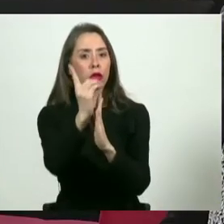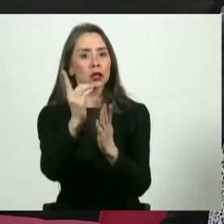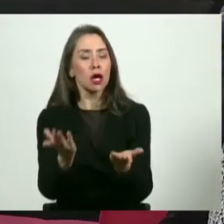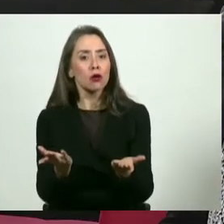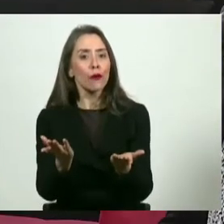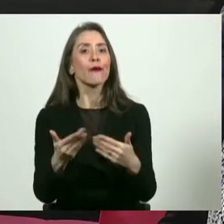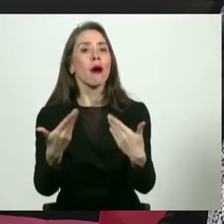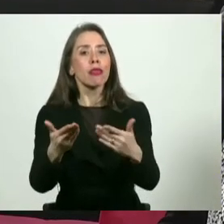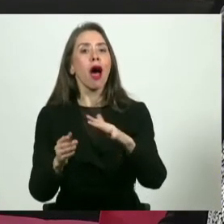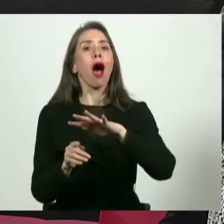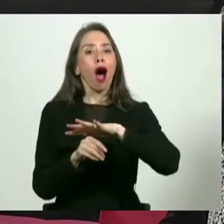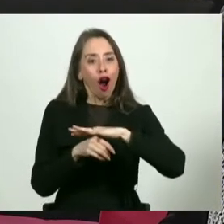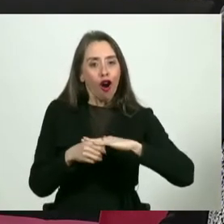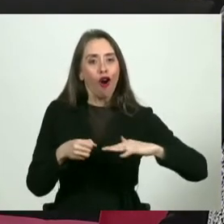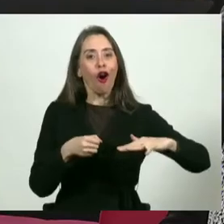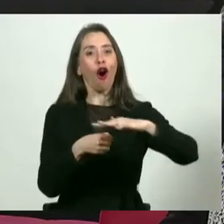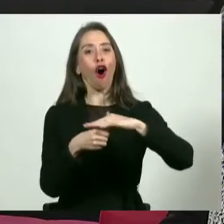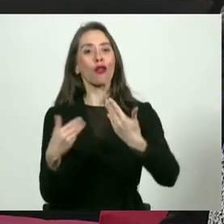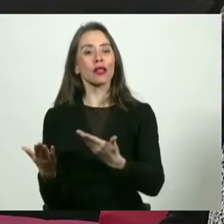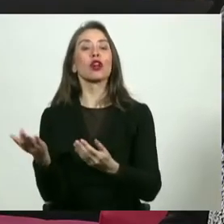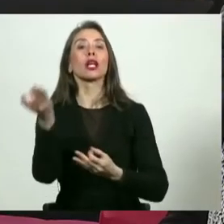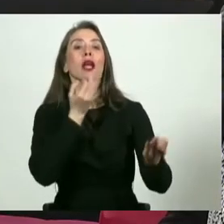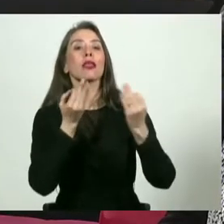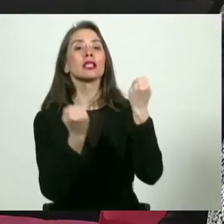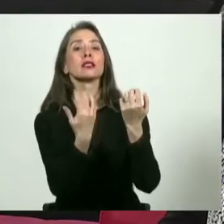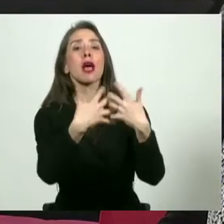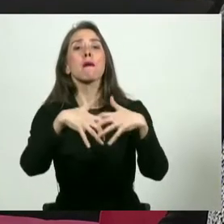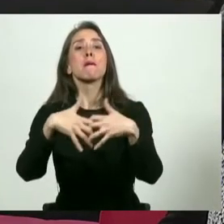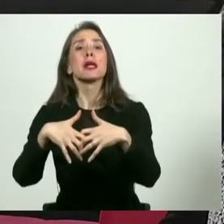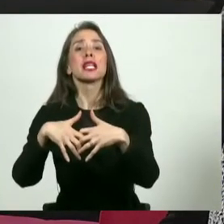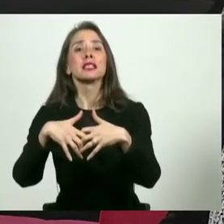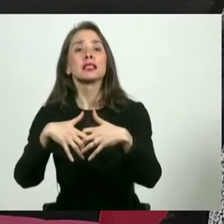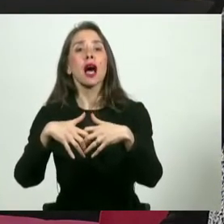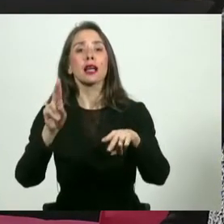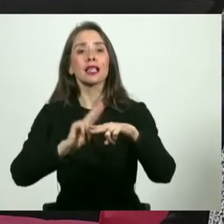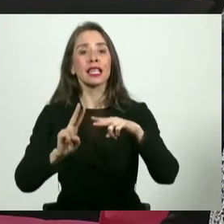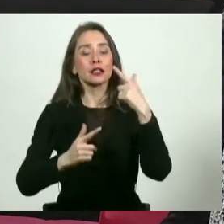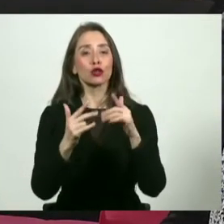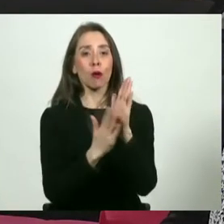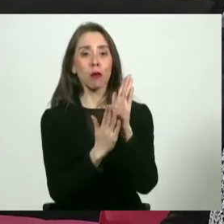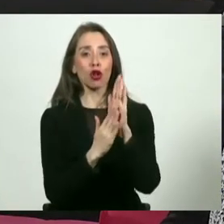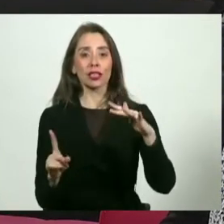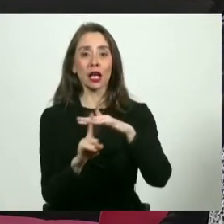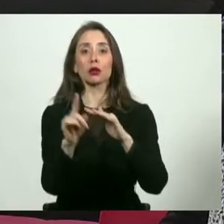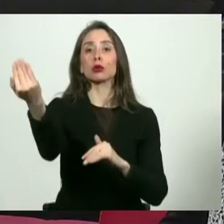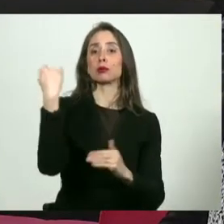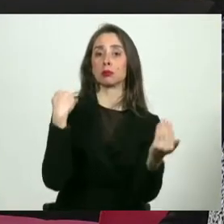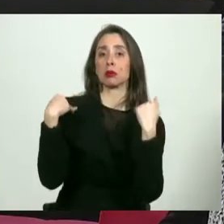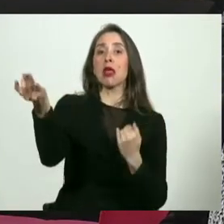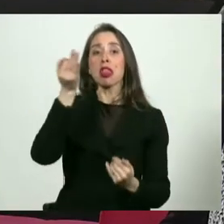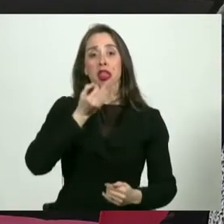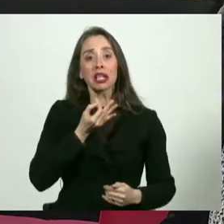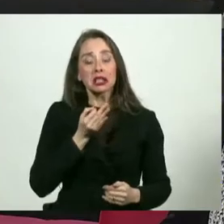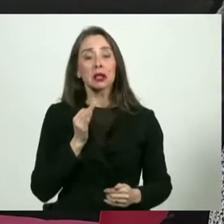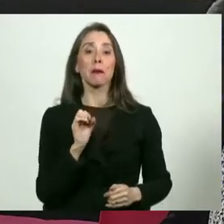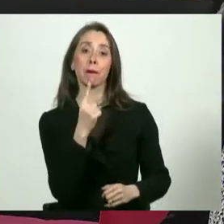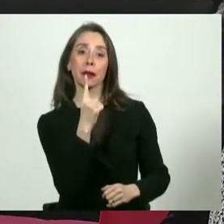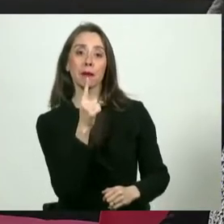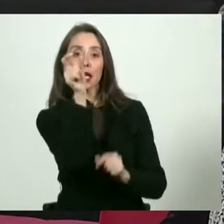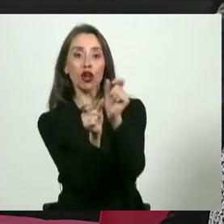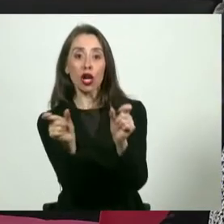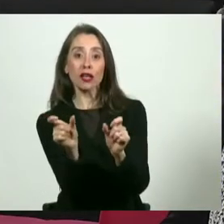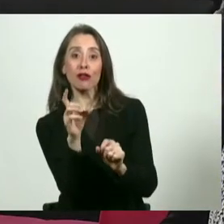hay que ir generando las condiciones para eso. ¿Qué es lo que nos han dicho las empresas que han generado políticas de inclusión? Nos dicen, mira, aquí, primero son los